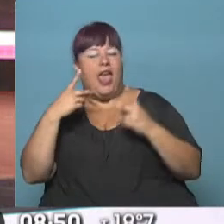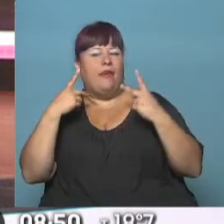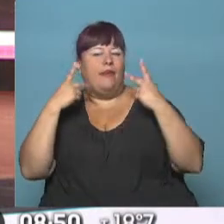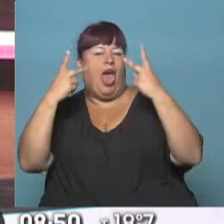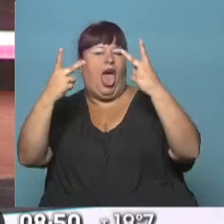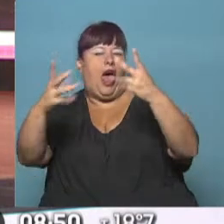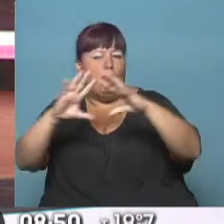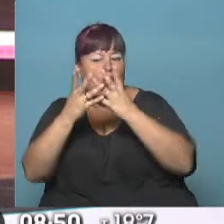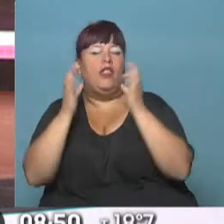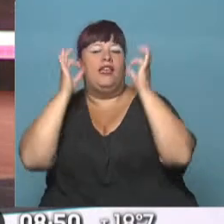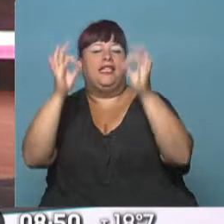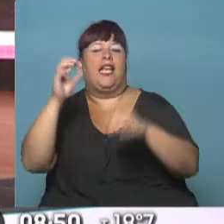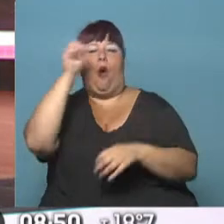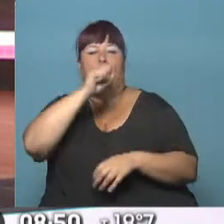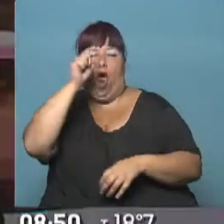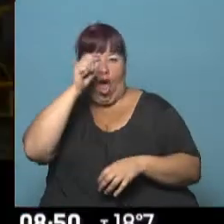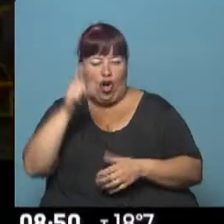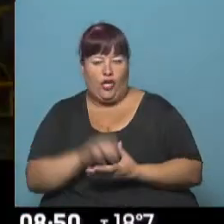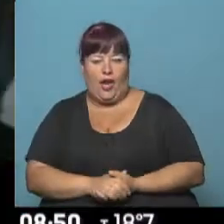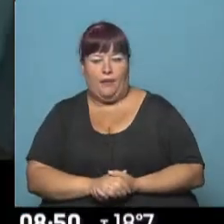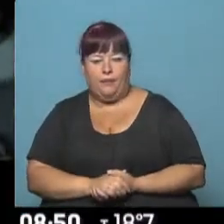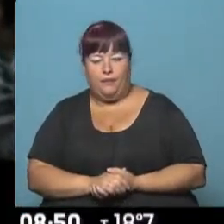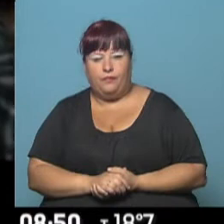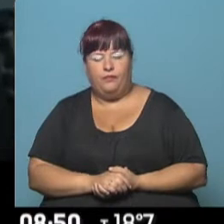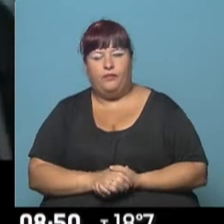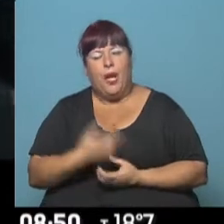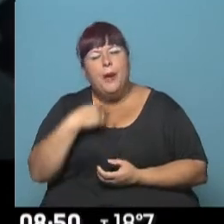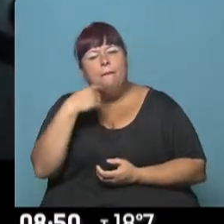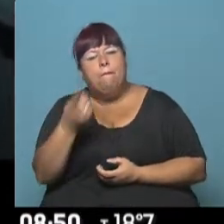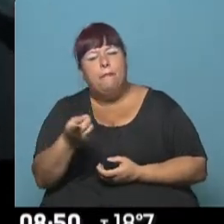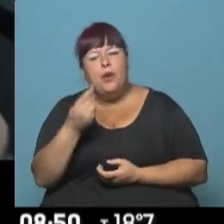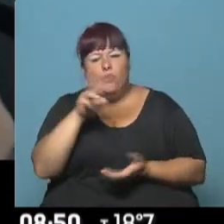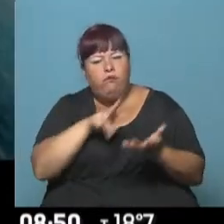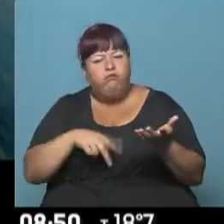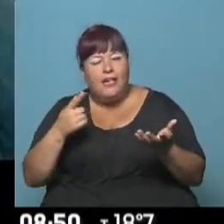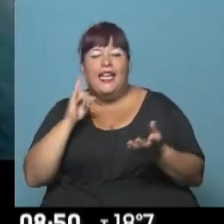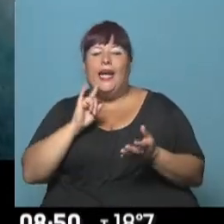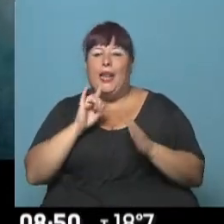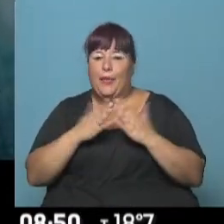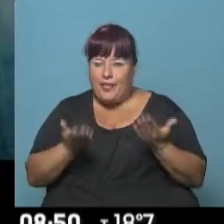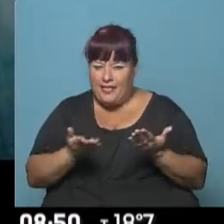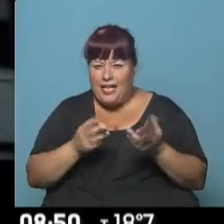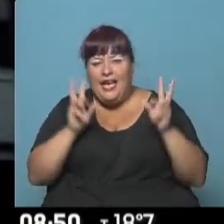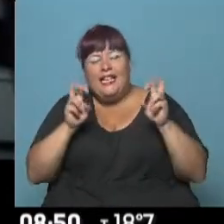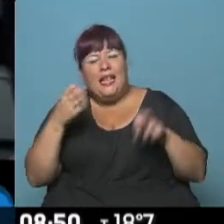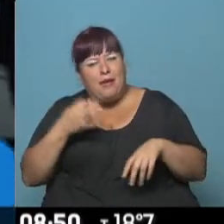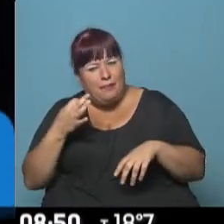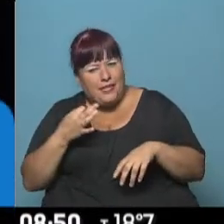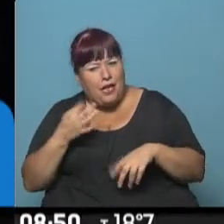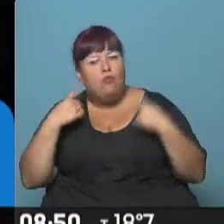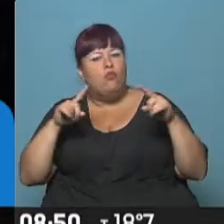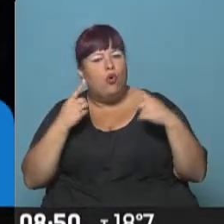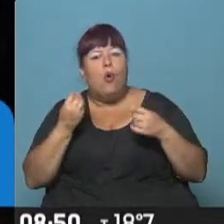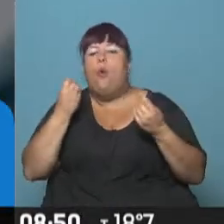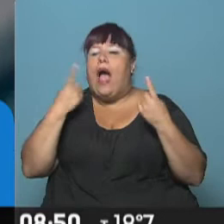el planeta para llegar hasta Polonia. ¿Me puedo preguntar qué está leyendo? Una revista. ¿Algún tema en especial? Música.